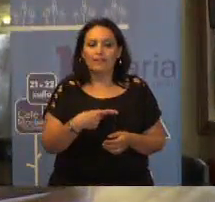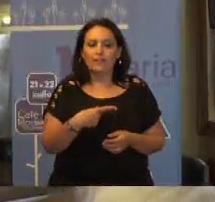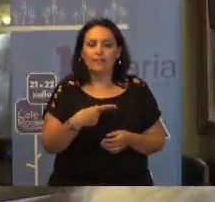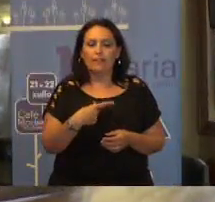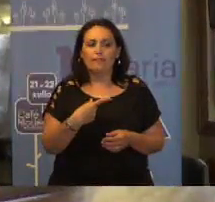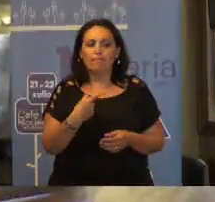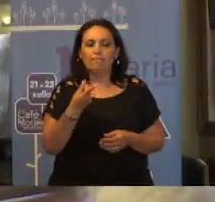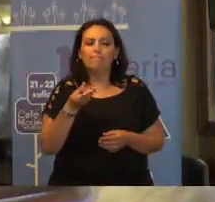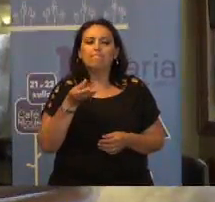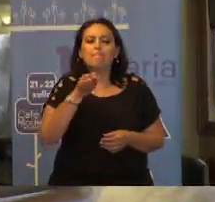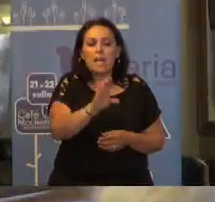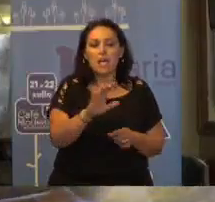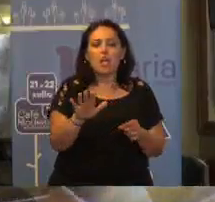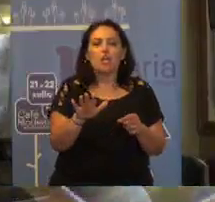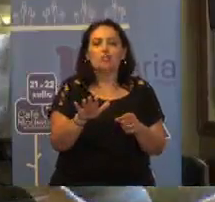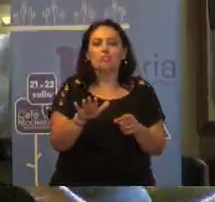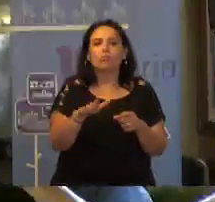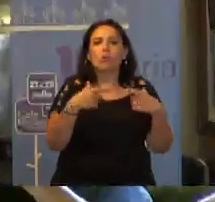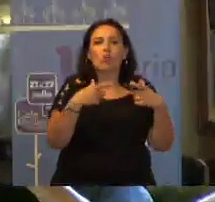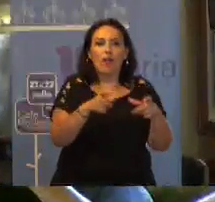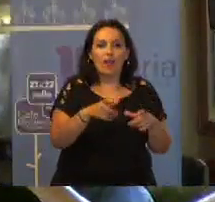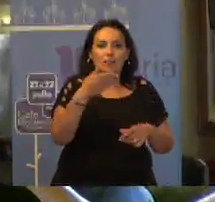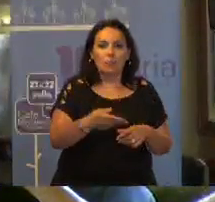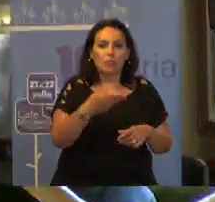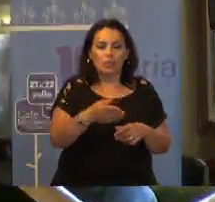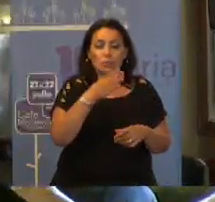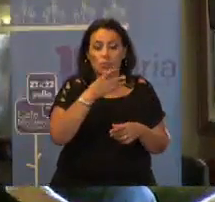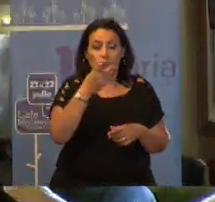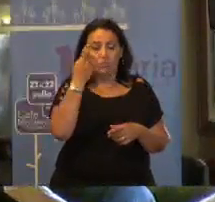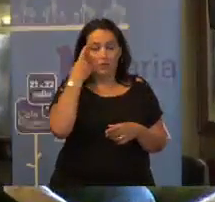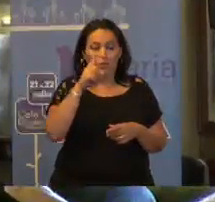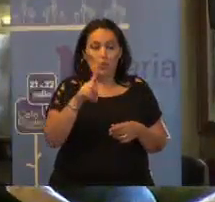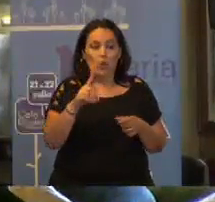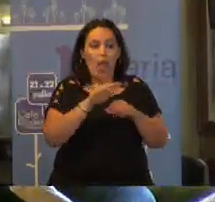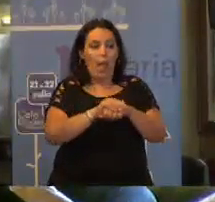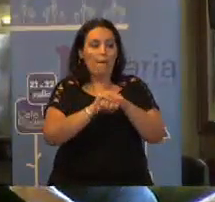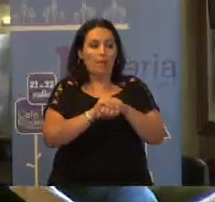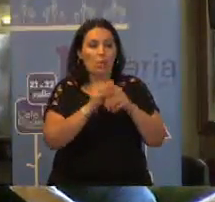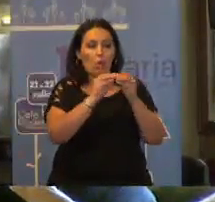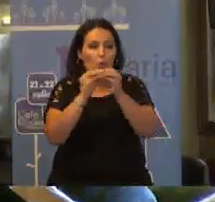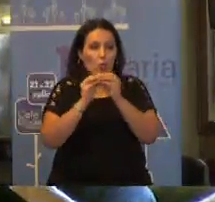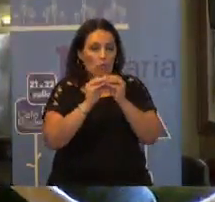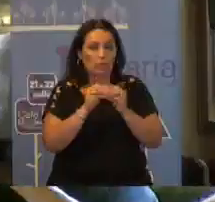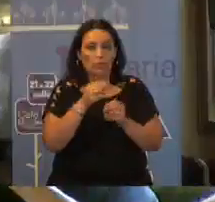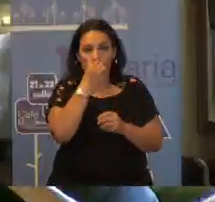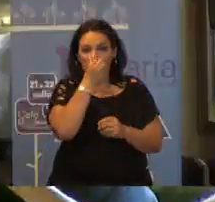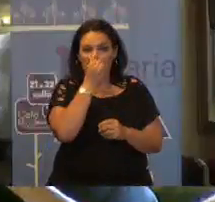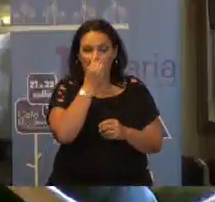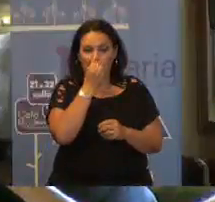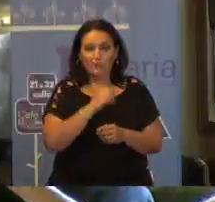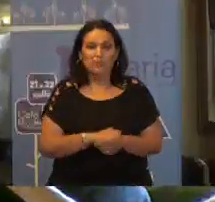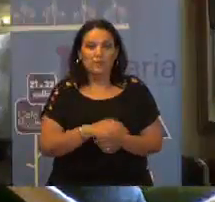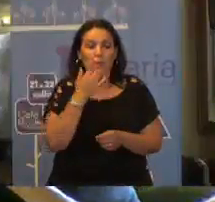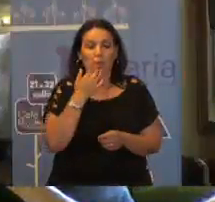importante. Por exemplo, hai un amigo común que fixo un traballo sobre, se me estendo me